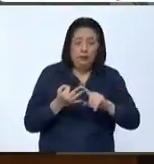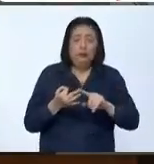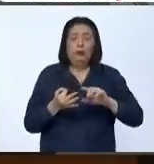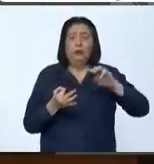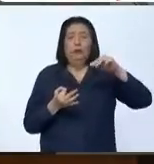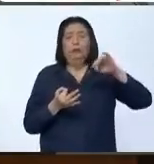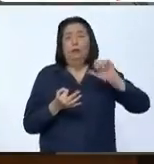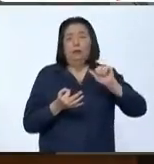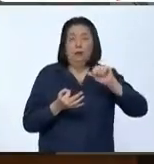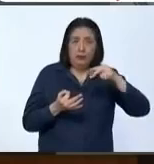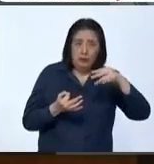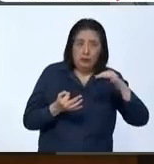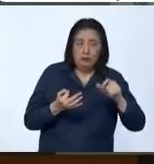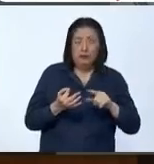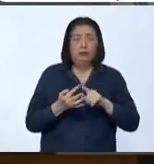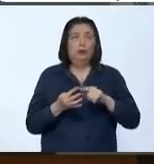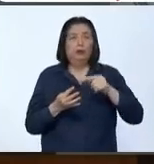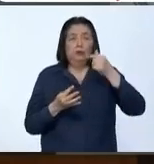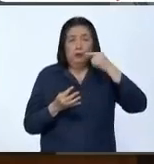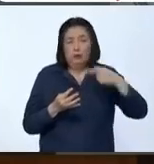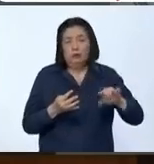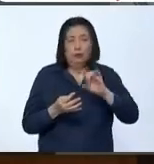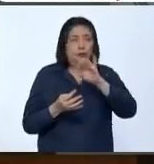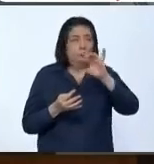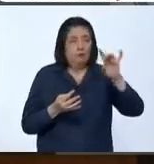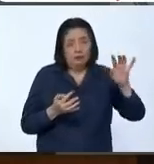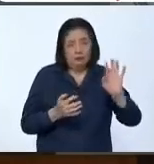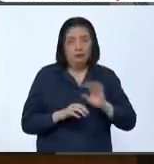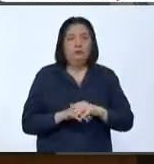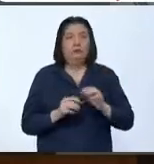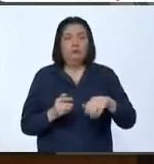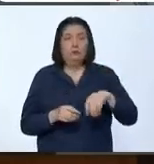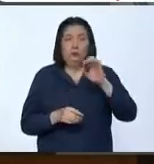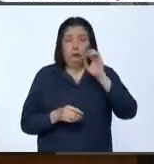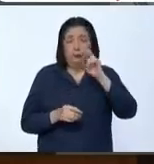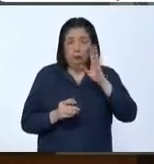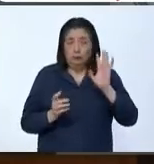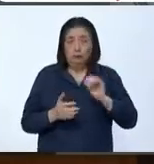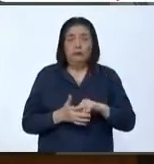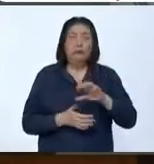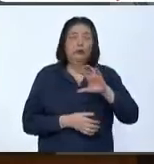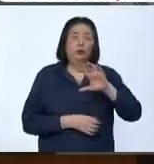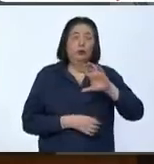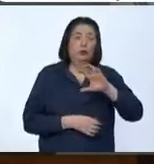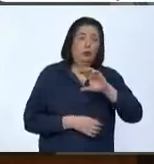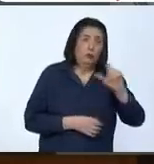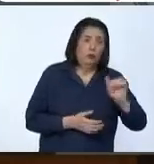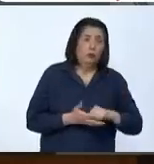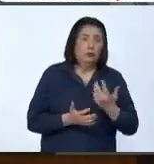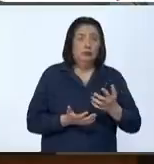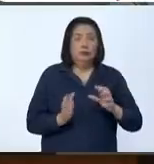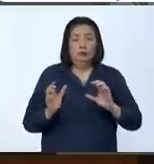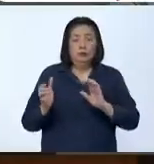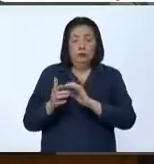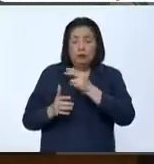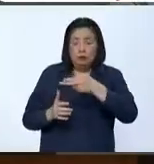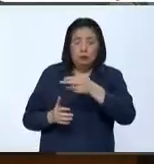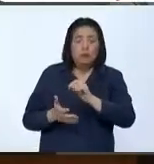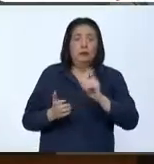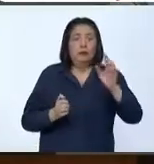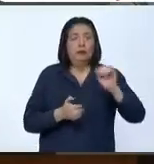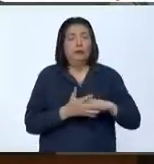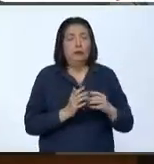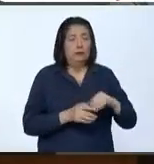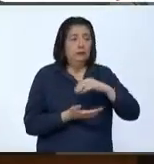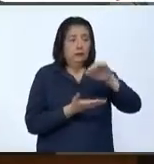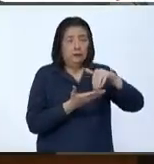macheguenga quechua y sus variedades cusco collao chanca huanca